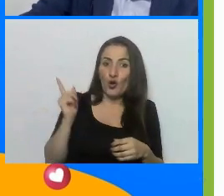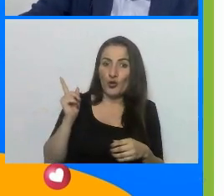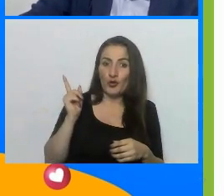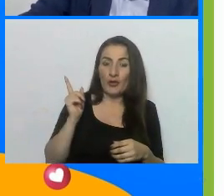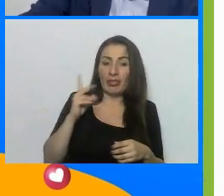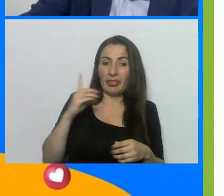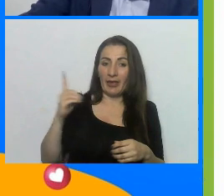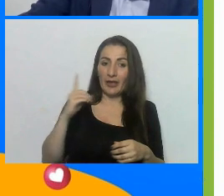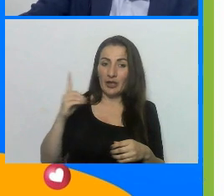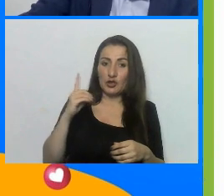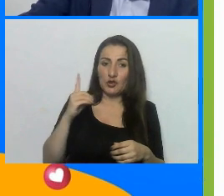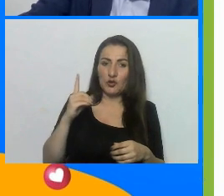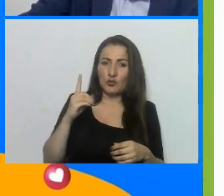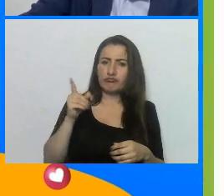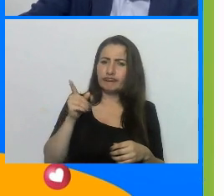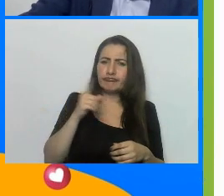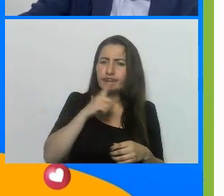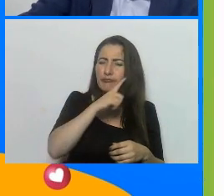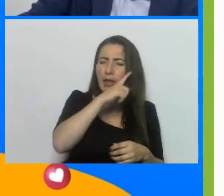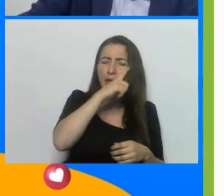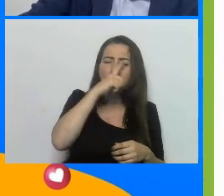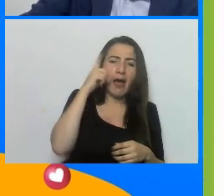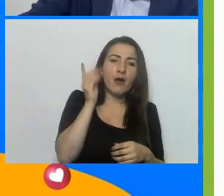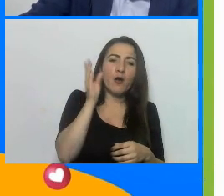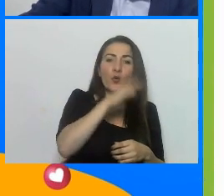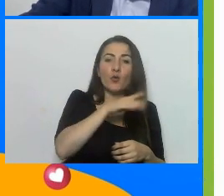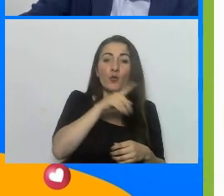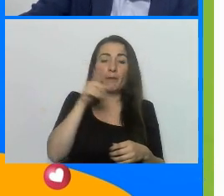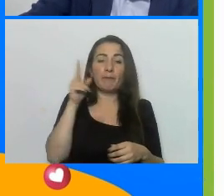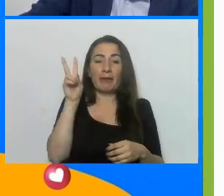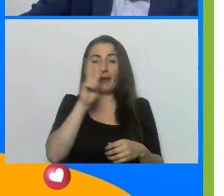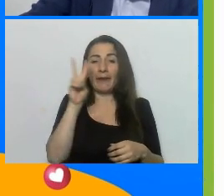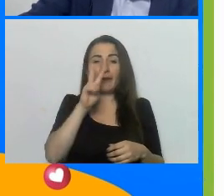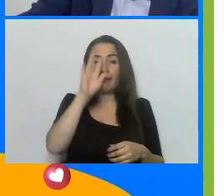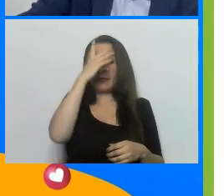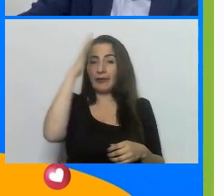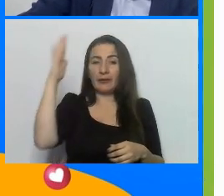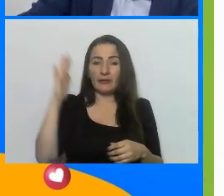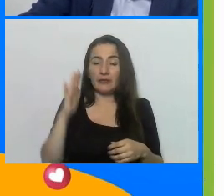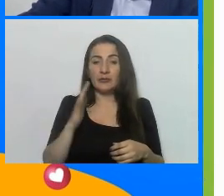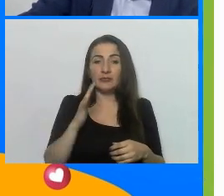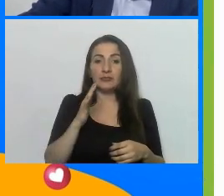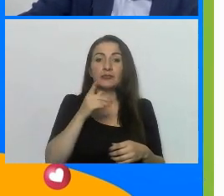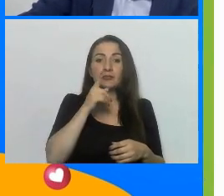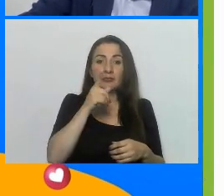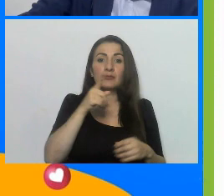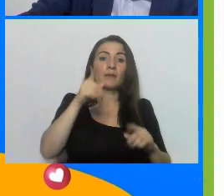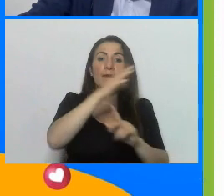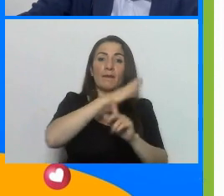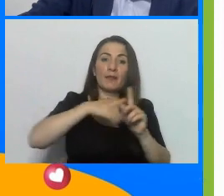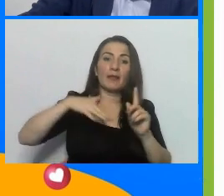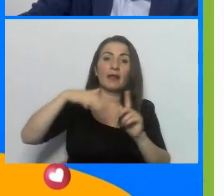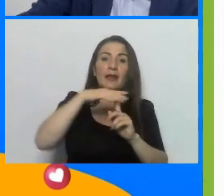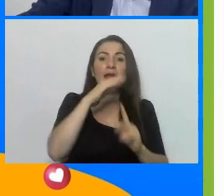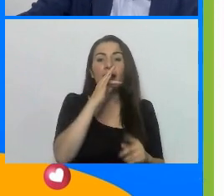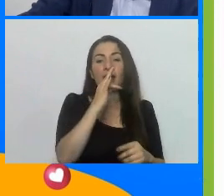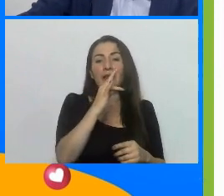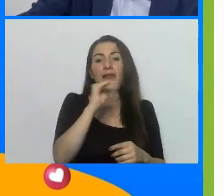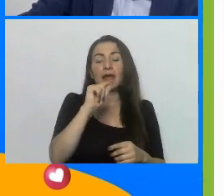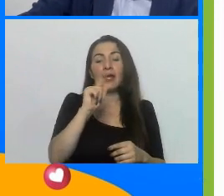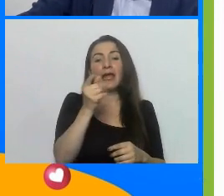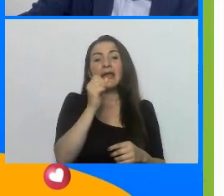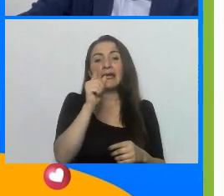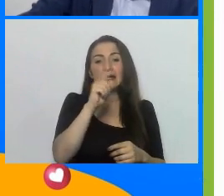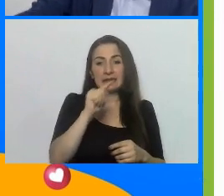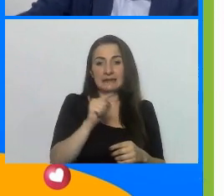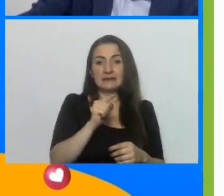lado derecho, mire, de algo muy blanco pasamos a algo muy verde, ¿sí o no? Ese es el ecosistema de la taiga. ¿Qué es